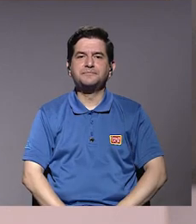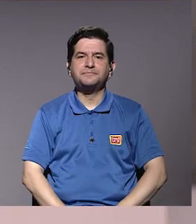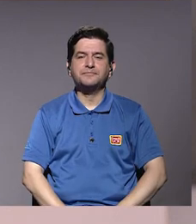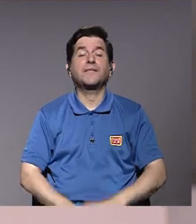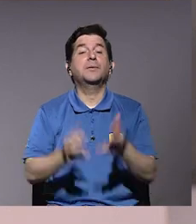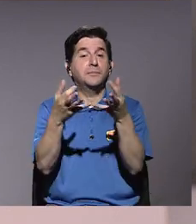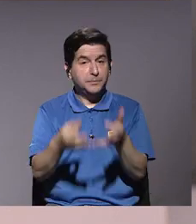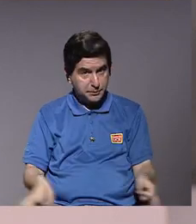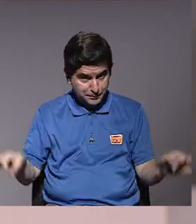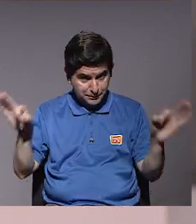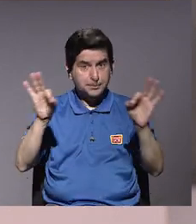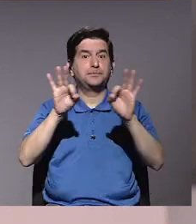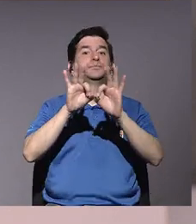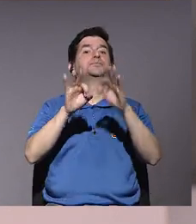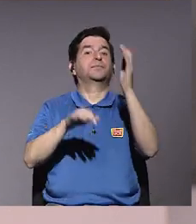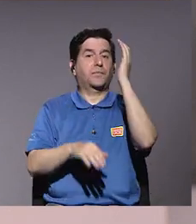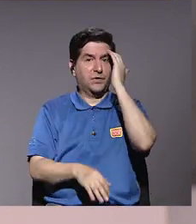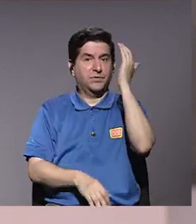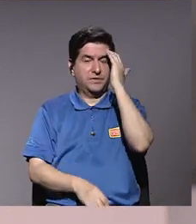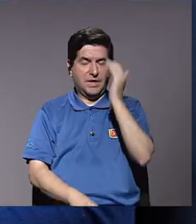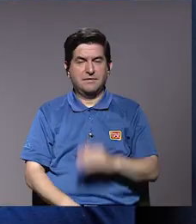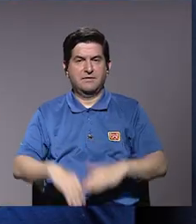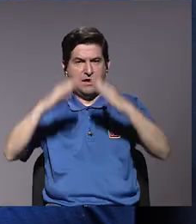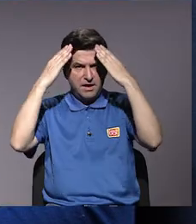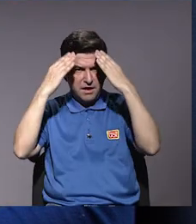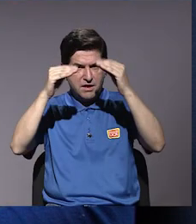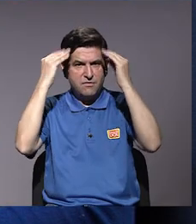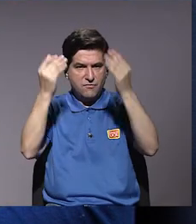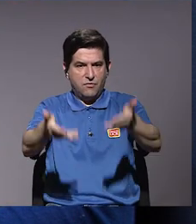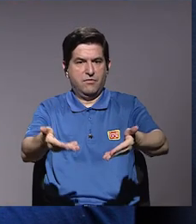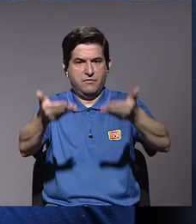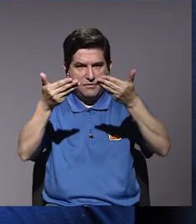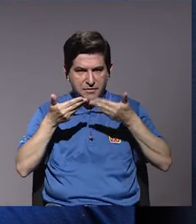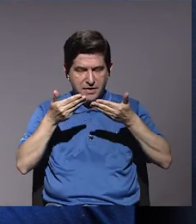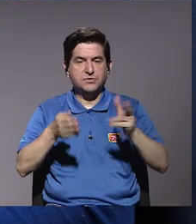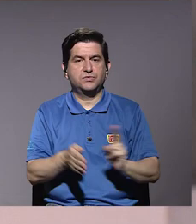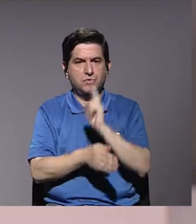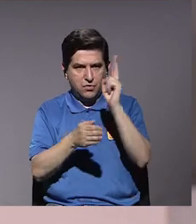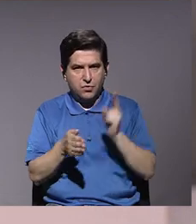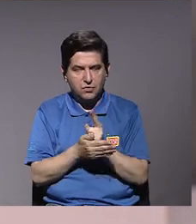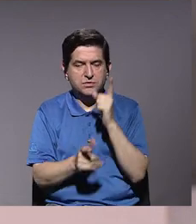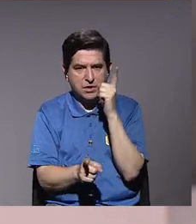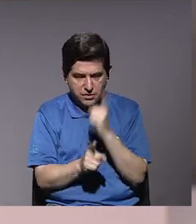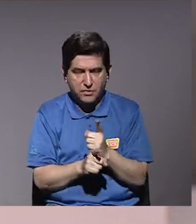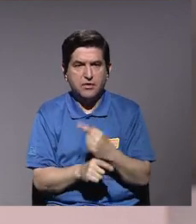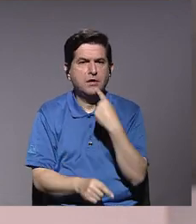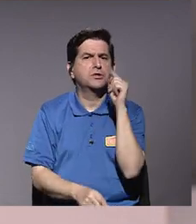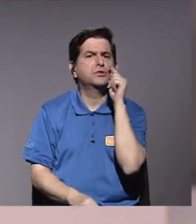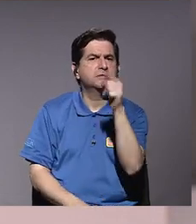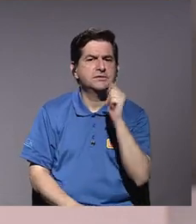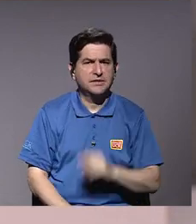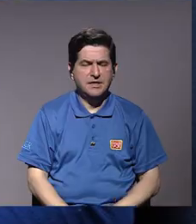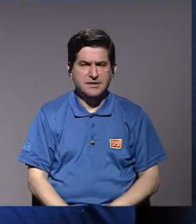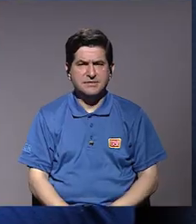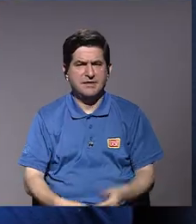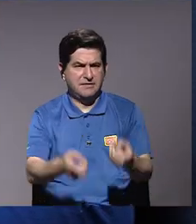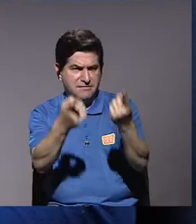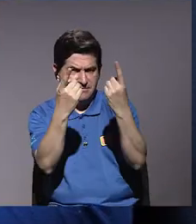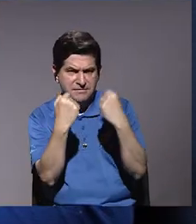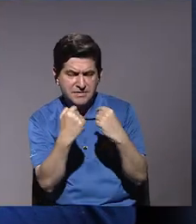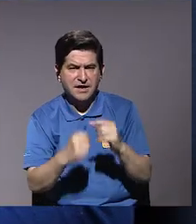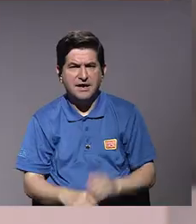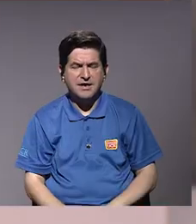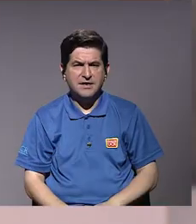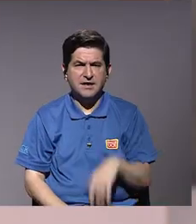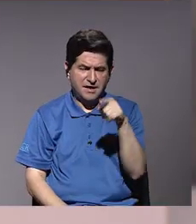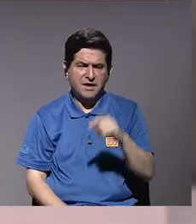atienden. Es importante también saber que la información que nos dan tenemos que utilizarla de manera correcta. Si a usted le dicen,